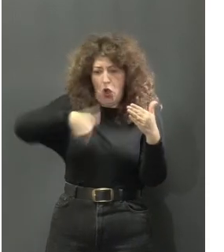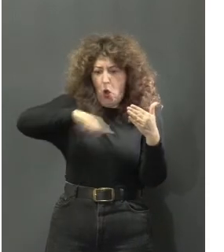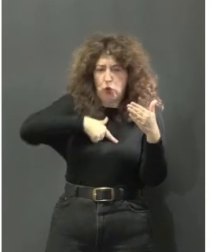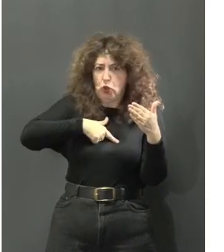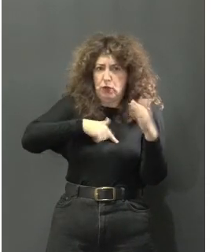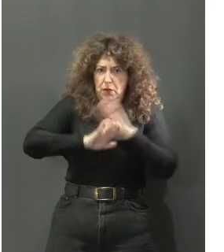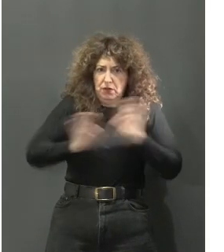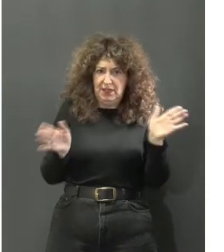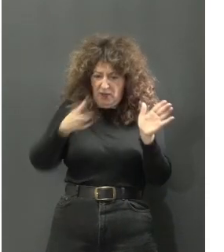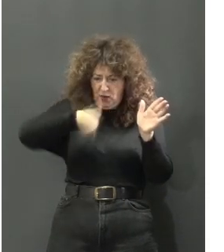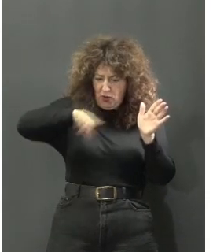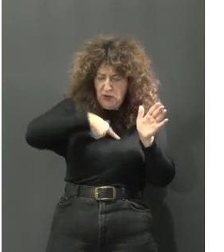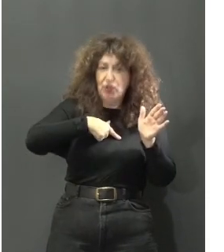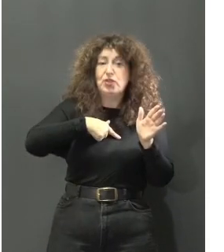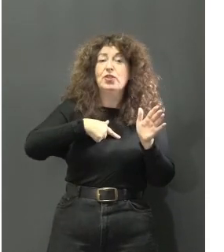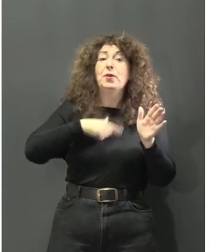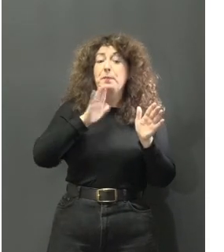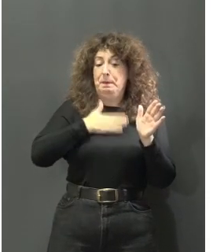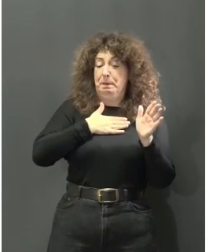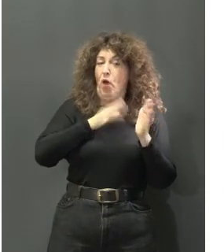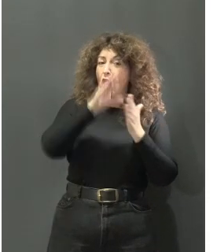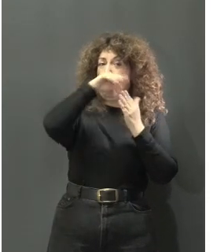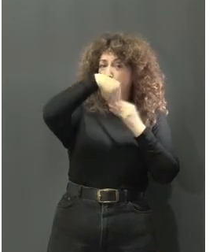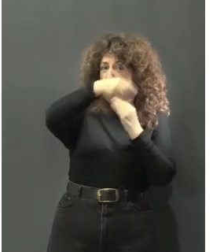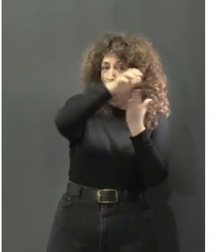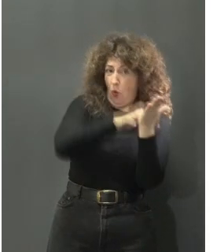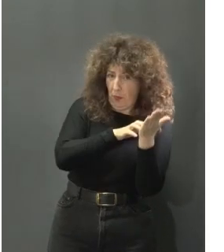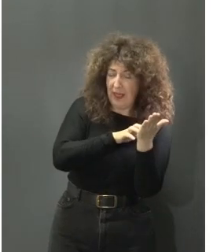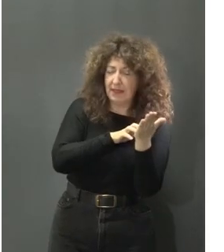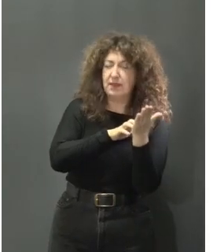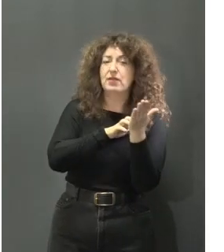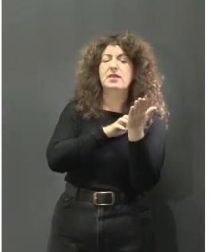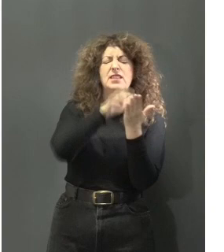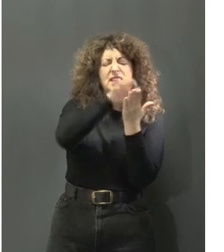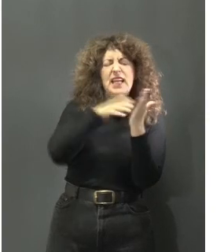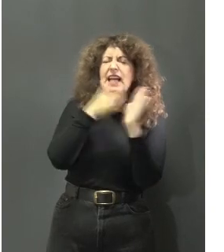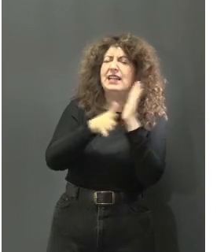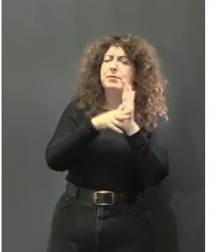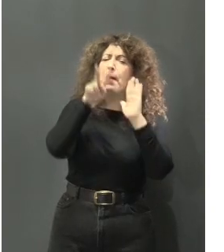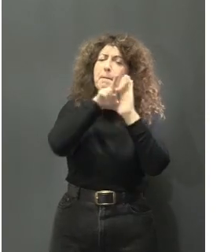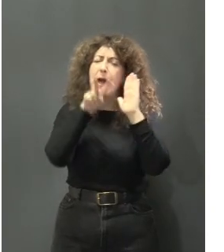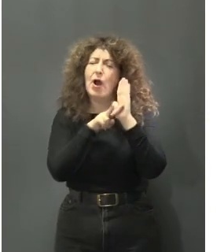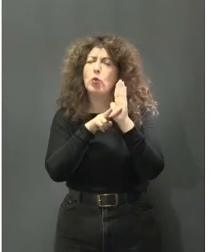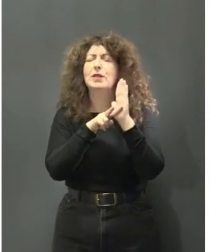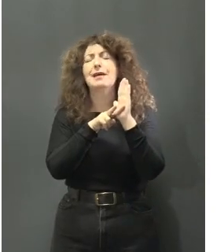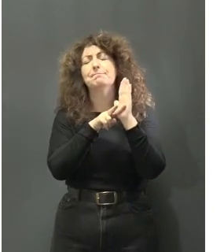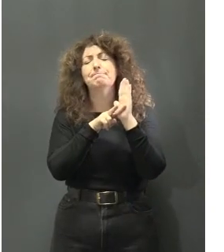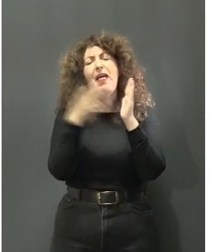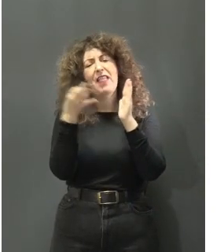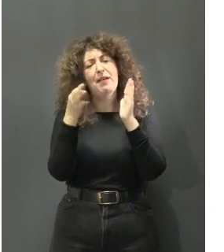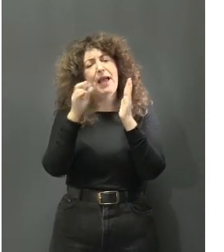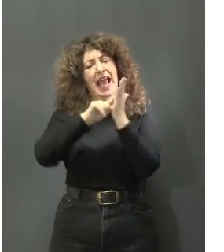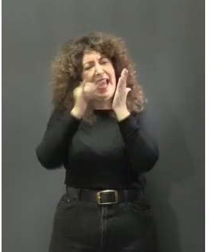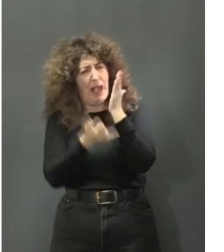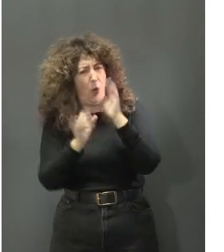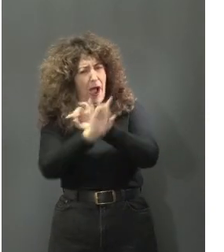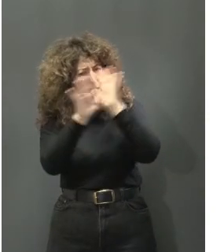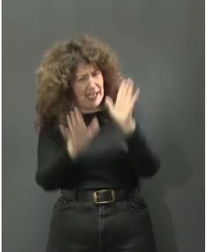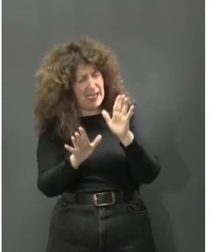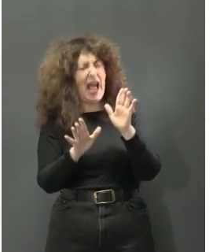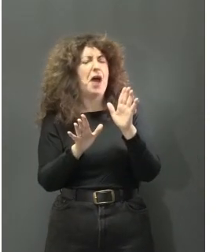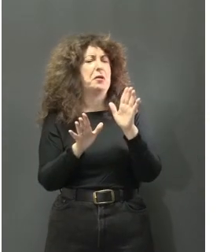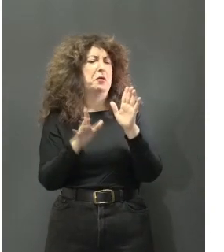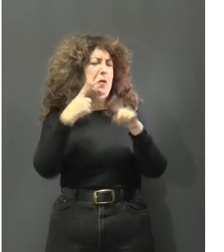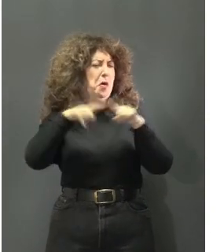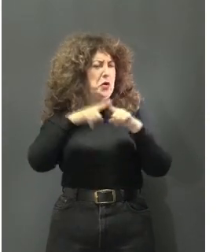cuando hicimos aquel documento. Por eso ese era un documento que hablaba de pautas de lenguaje claro, pero que iba un poco más allá.